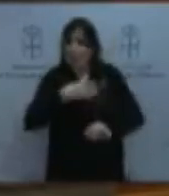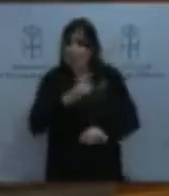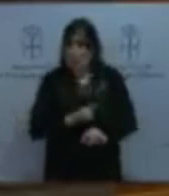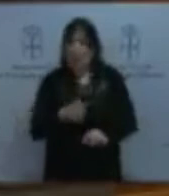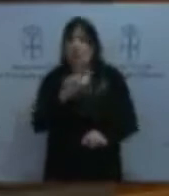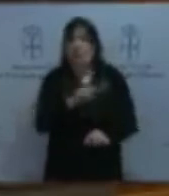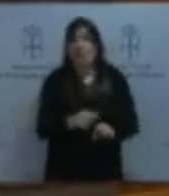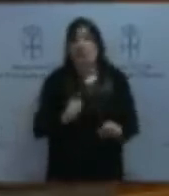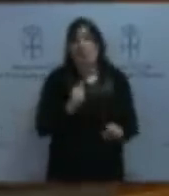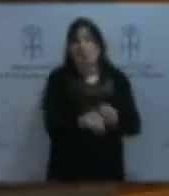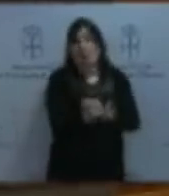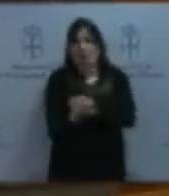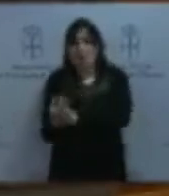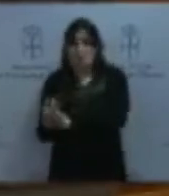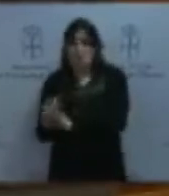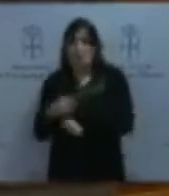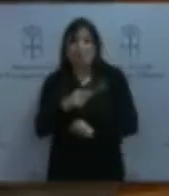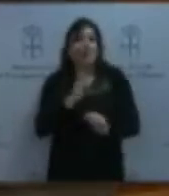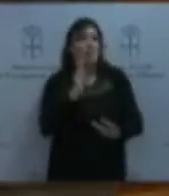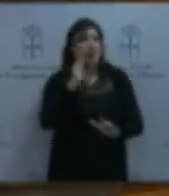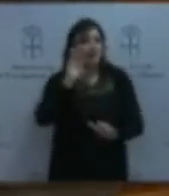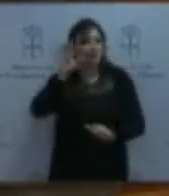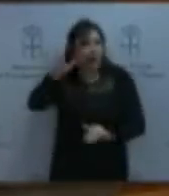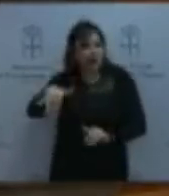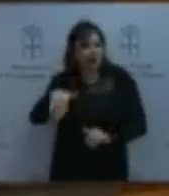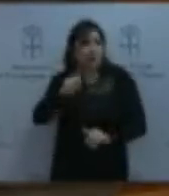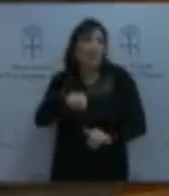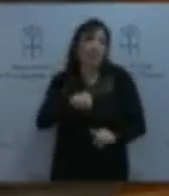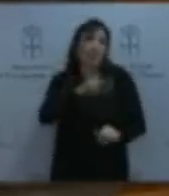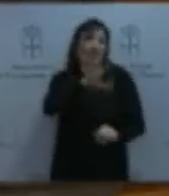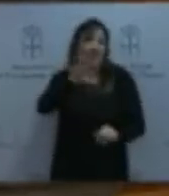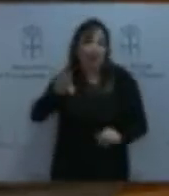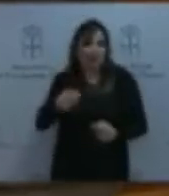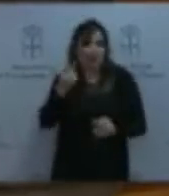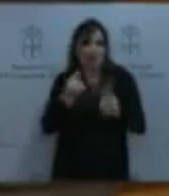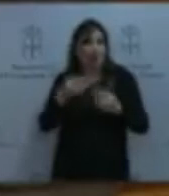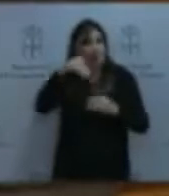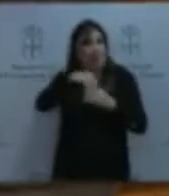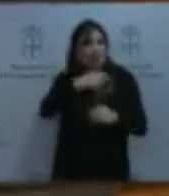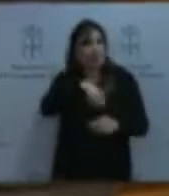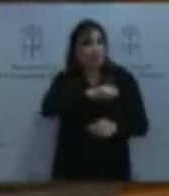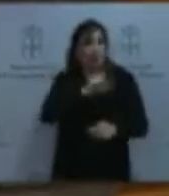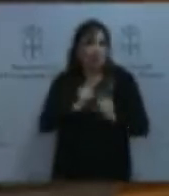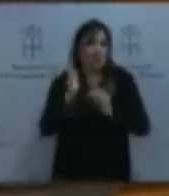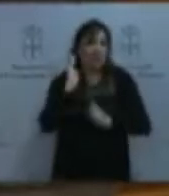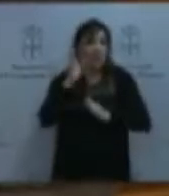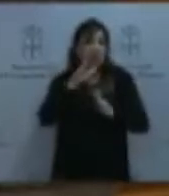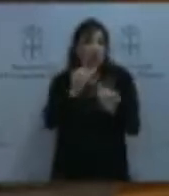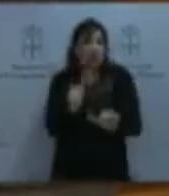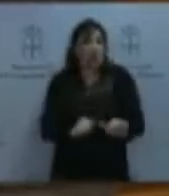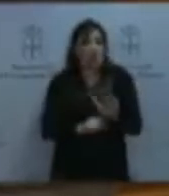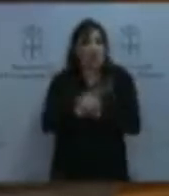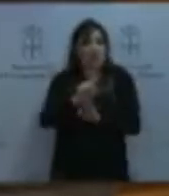a Cataluña, también al abandono de regiones en el conjunto de España que han sufrido un modelo de desarrollo completamente asimétrico y, sobre